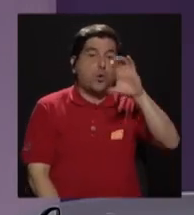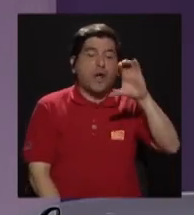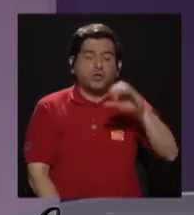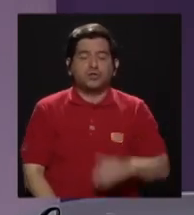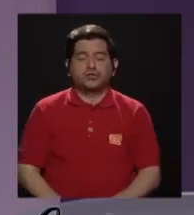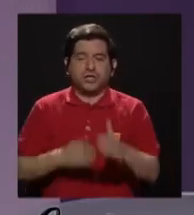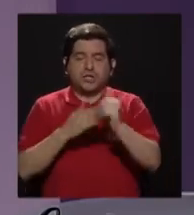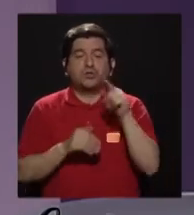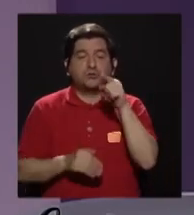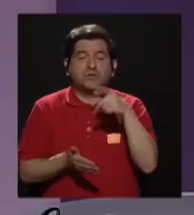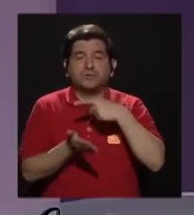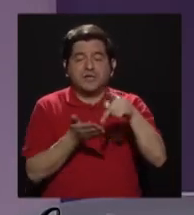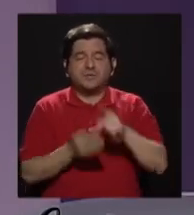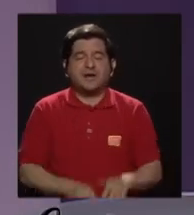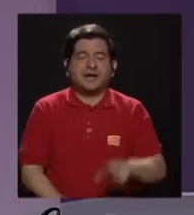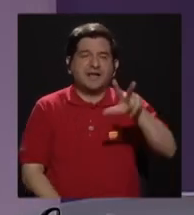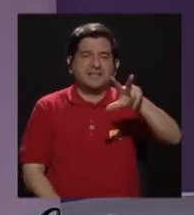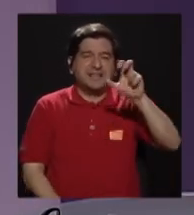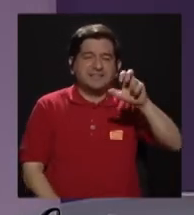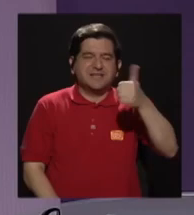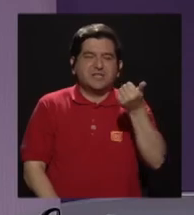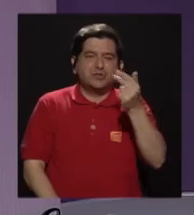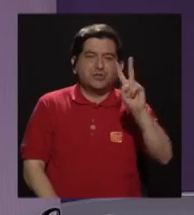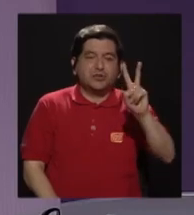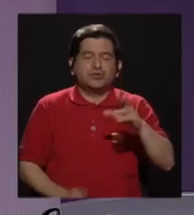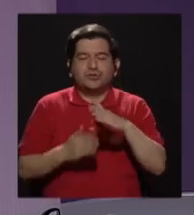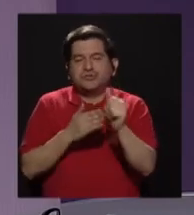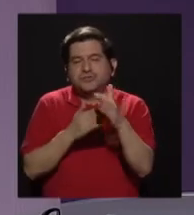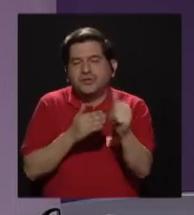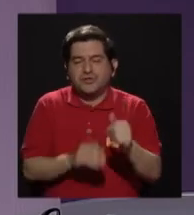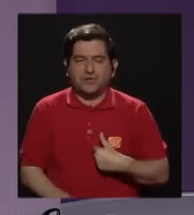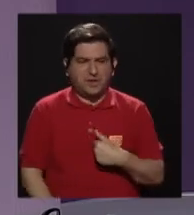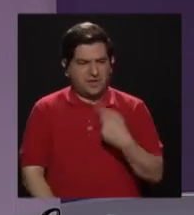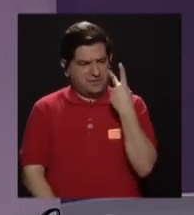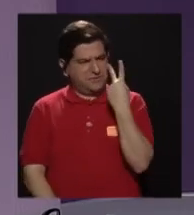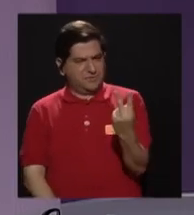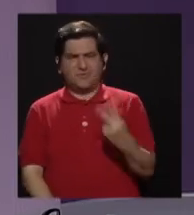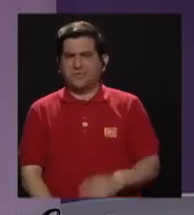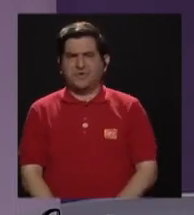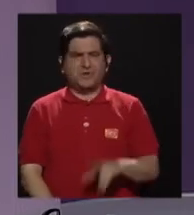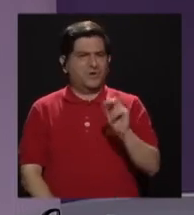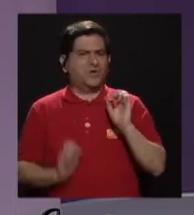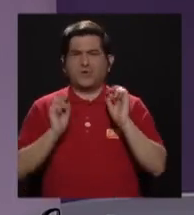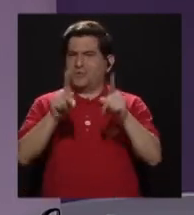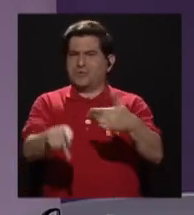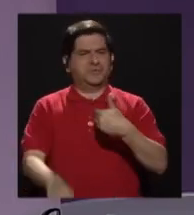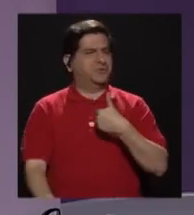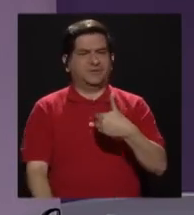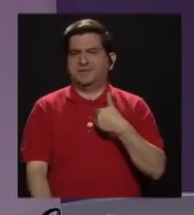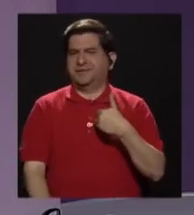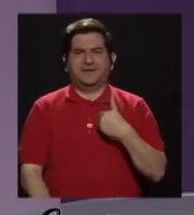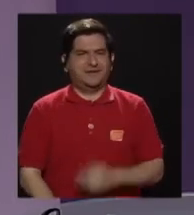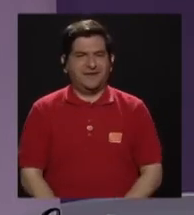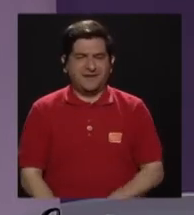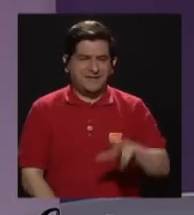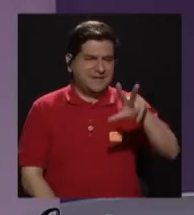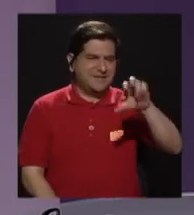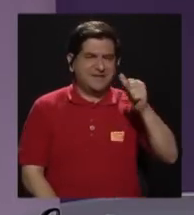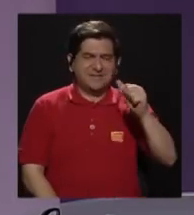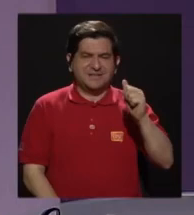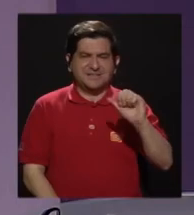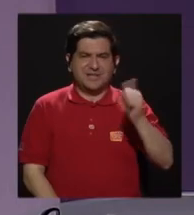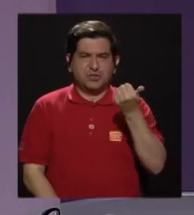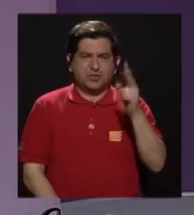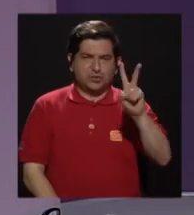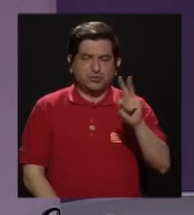ganas $312. Entonces yo miro que como que no se te da oportunidad, uh-huh. porque de esos